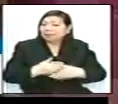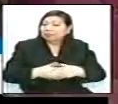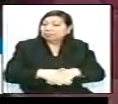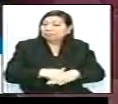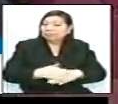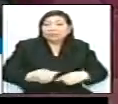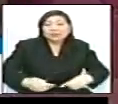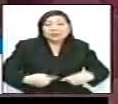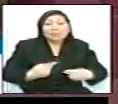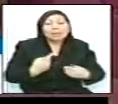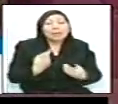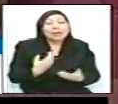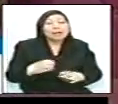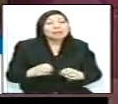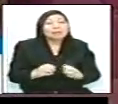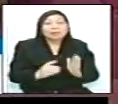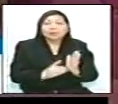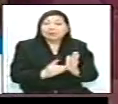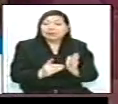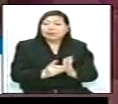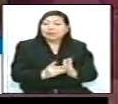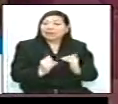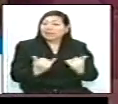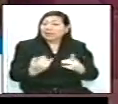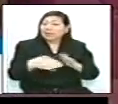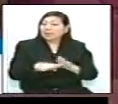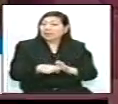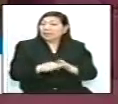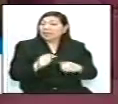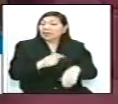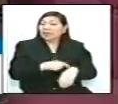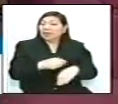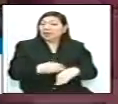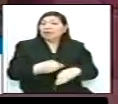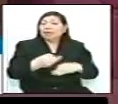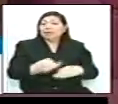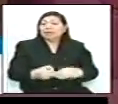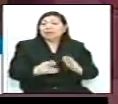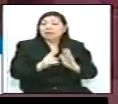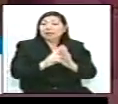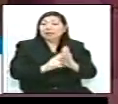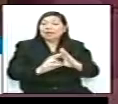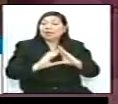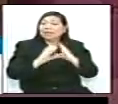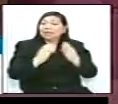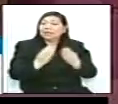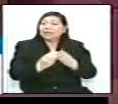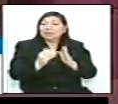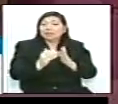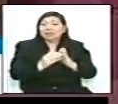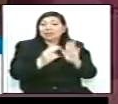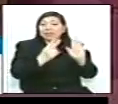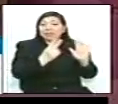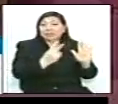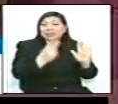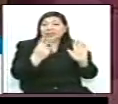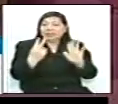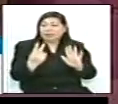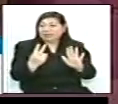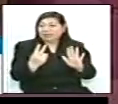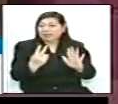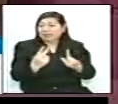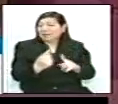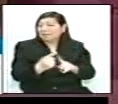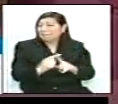de deliberación para construir el dictamen. Estamos dentro del plazo establecido en el reglamento del Congreso en su artículo 77.